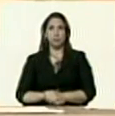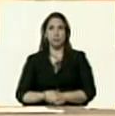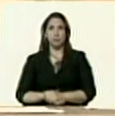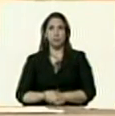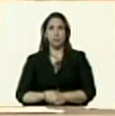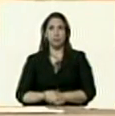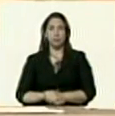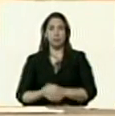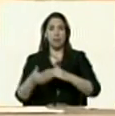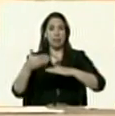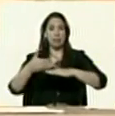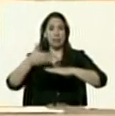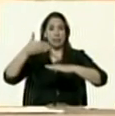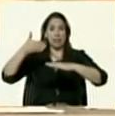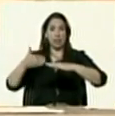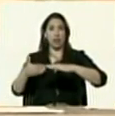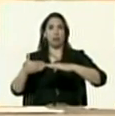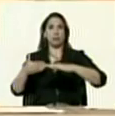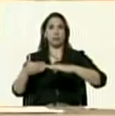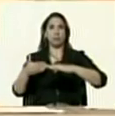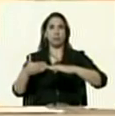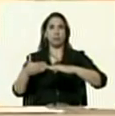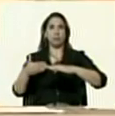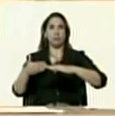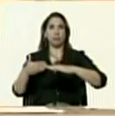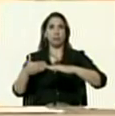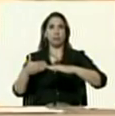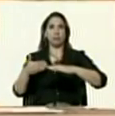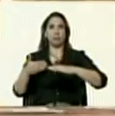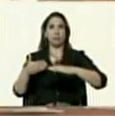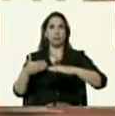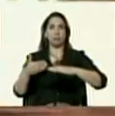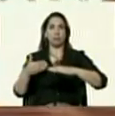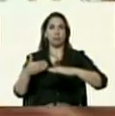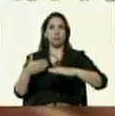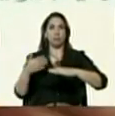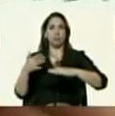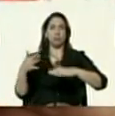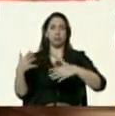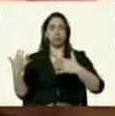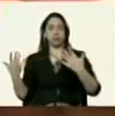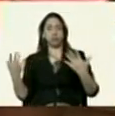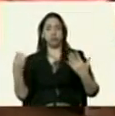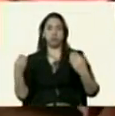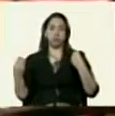estar detrás de una actitud seguidista,